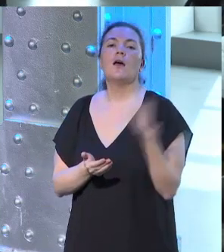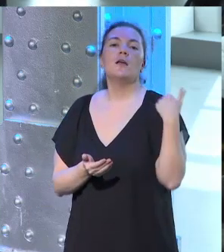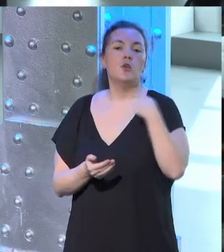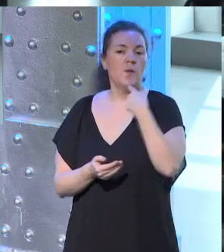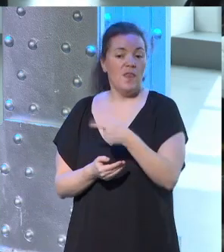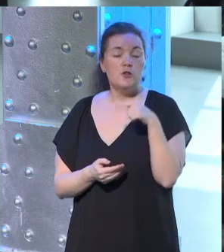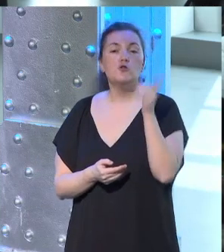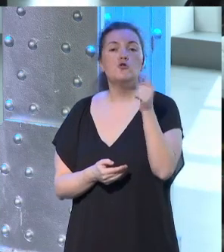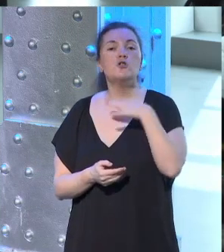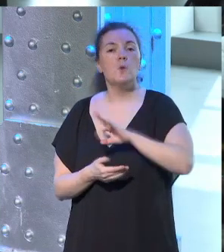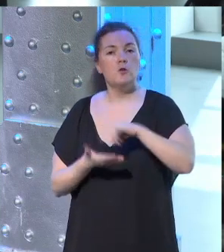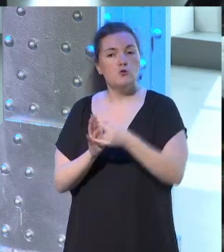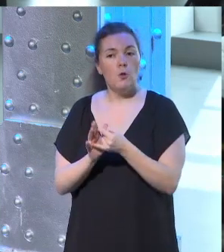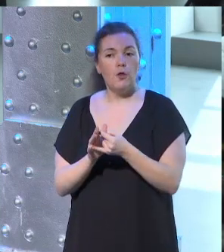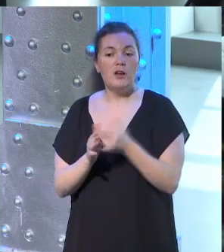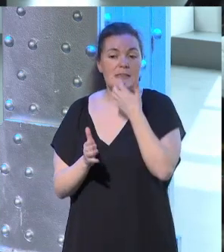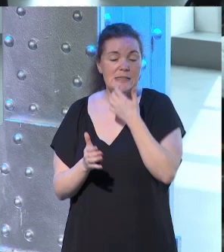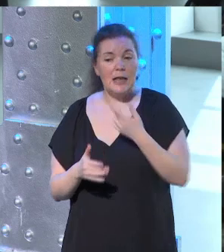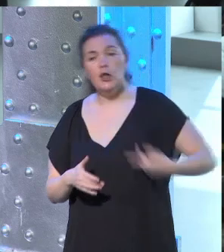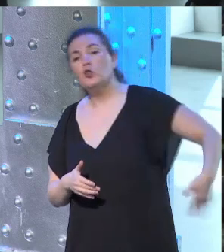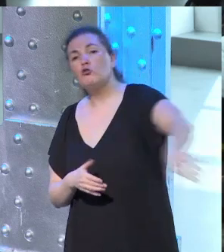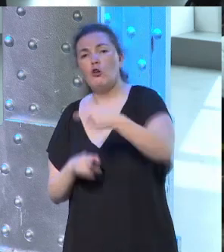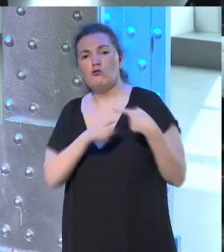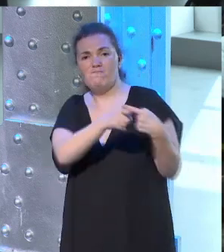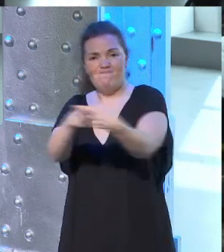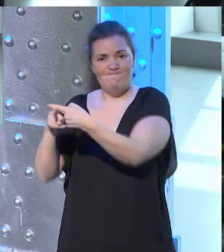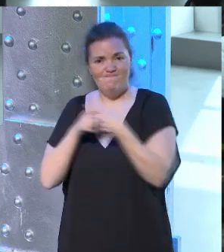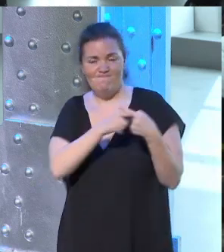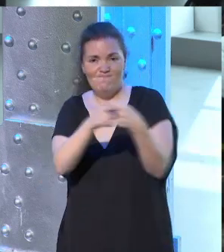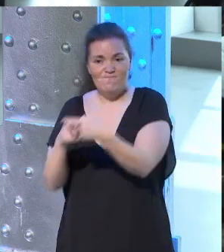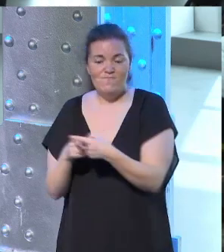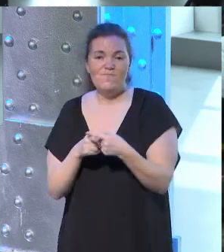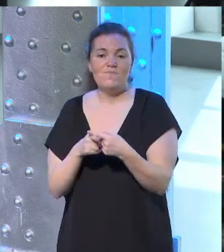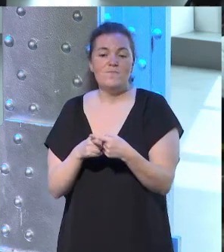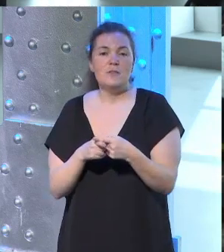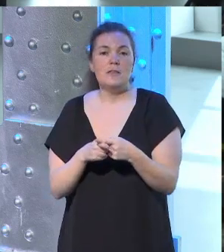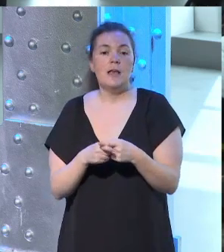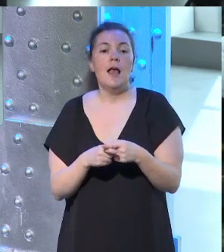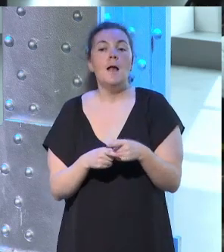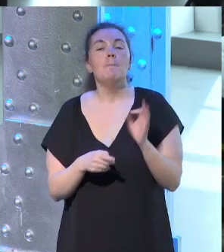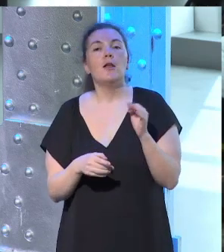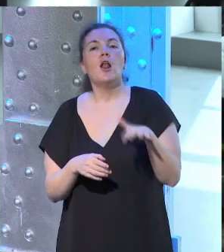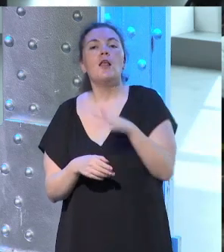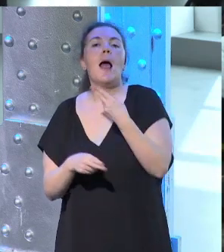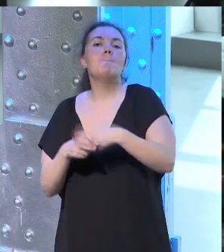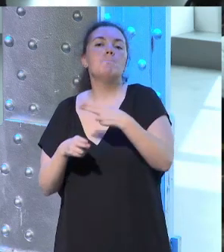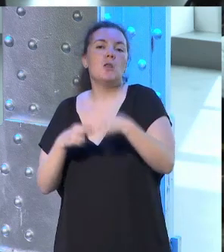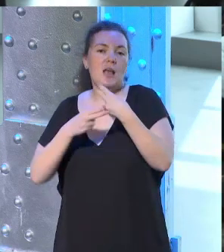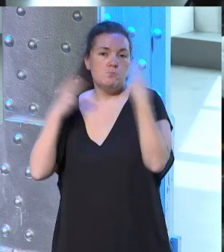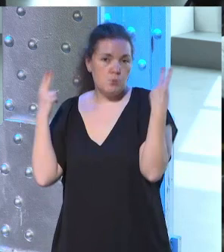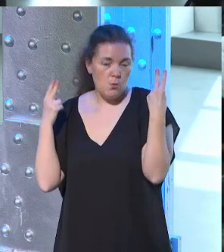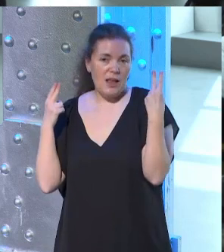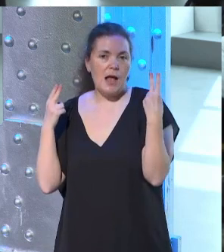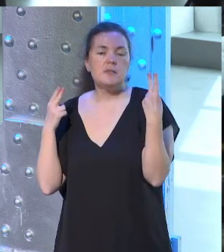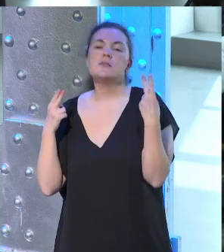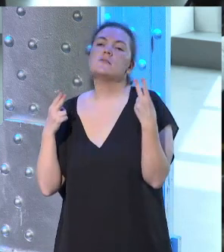esto solo se puede resolver a escote, o sea, cada cual barriendo su trozo de acera, pero el trozo de acera de las políticas públicas de los gobiernos es enorme. Lo